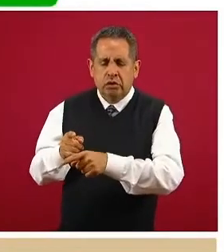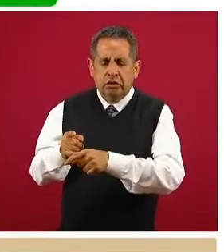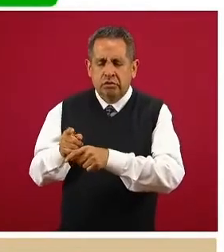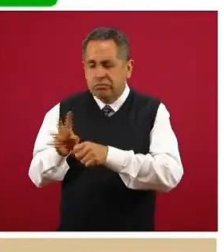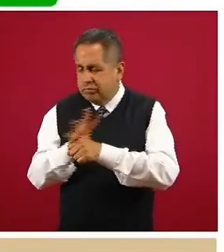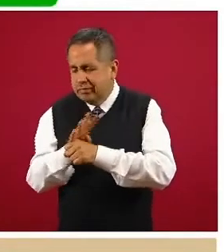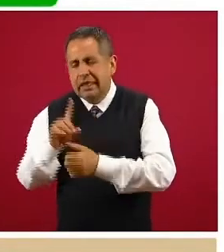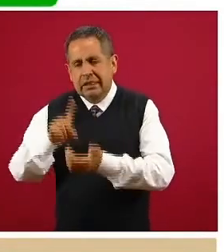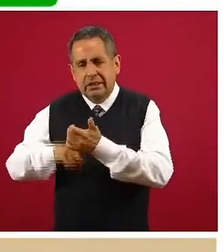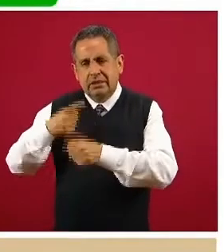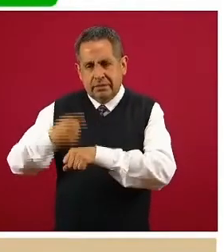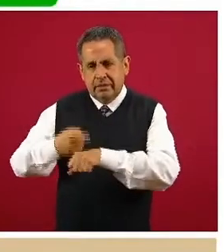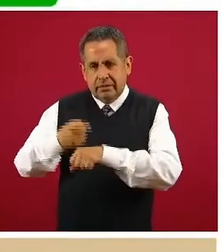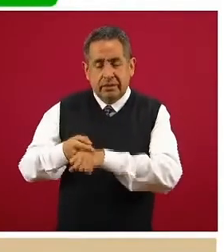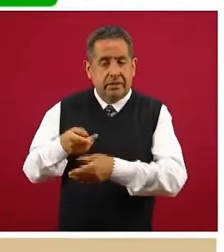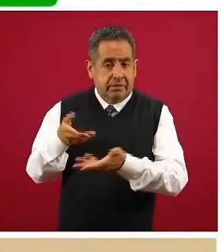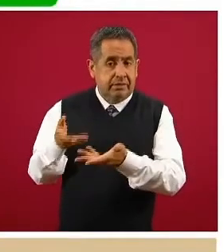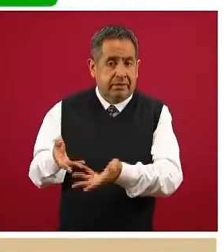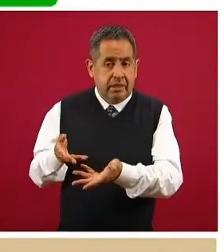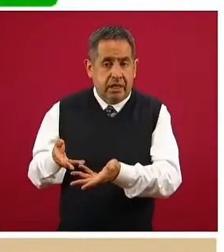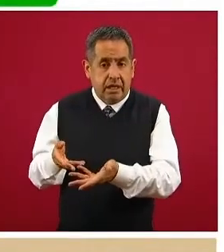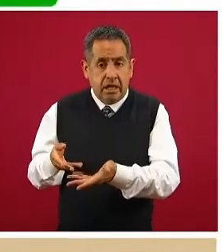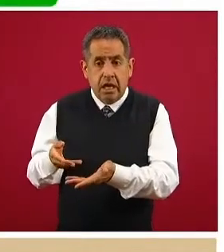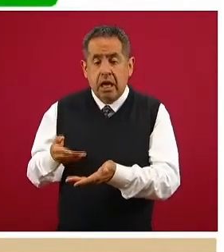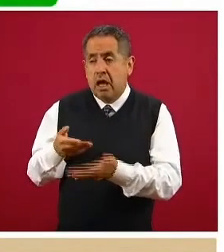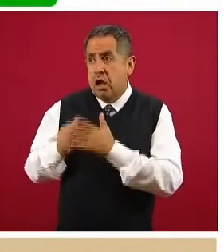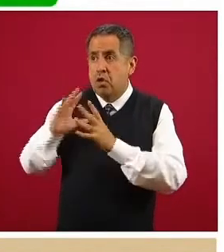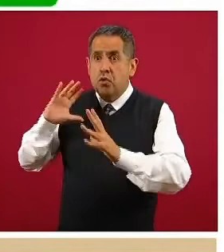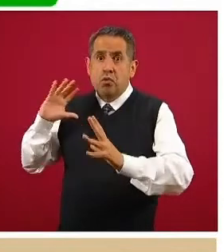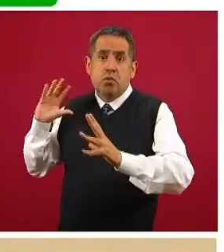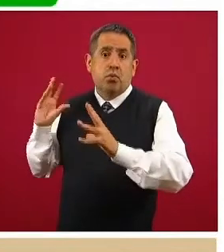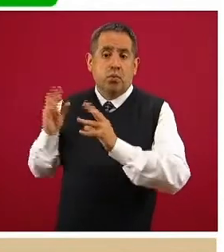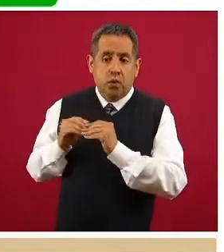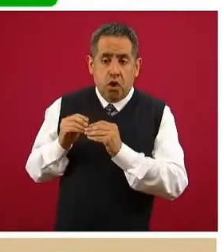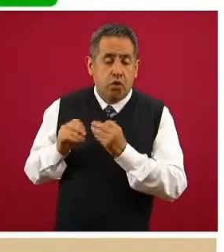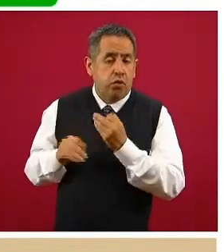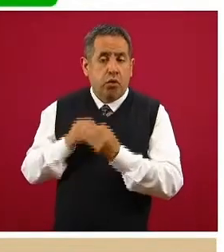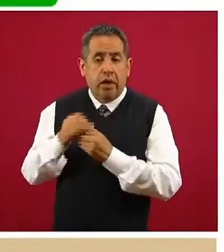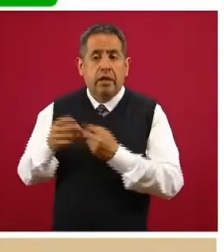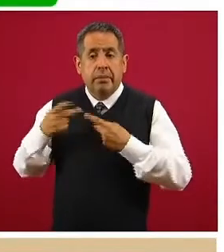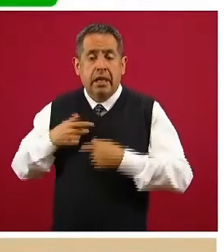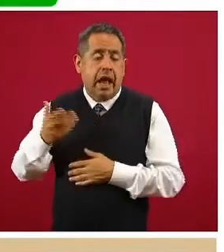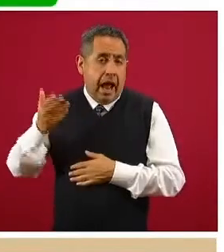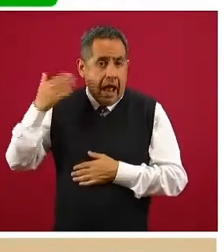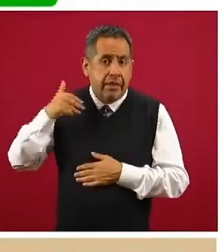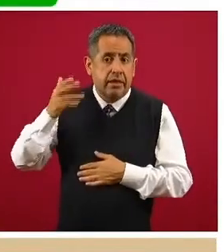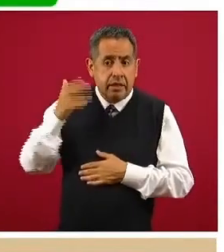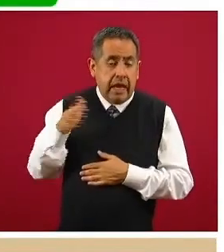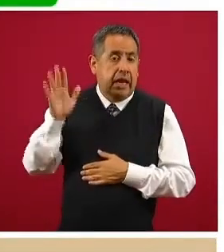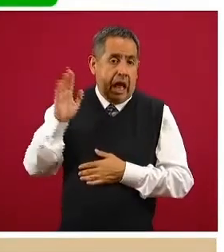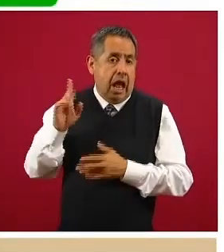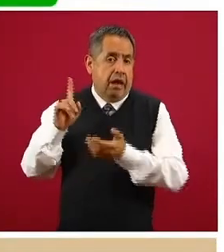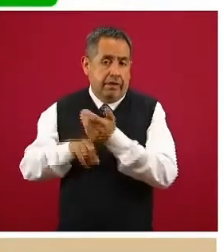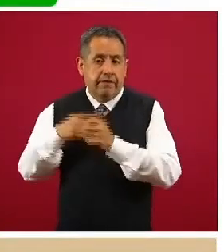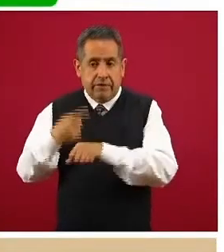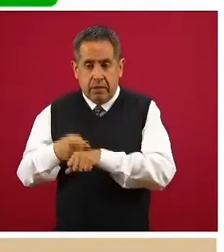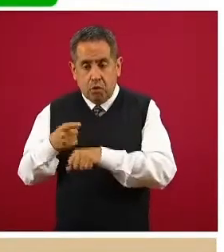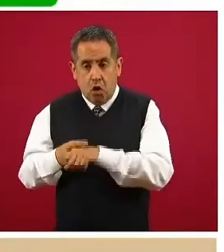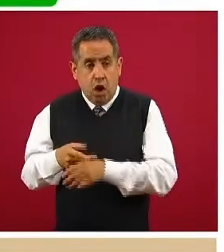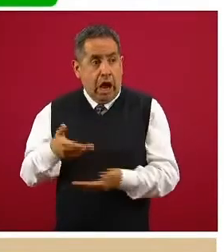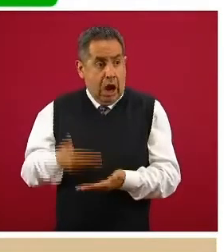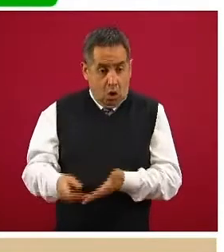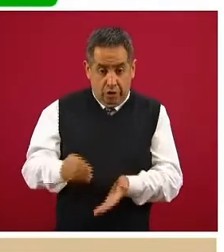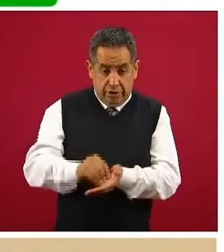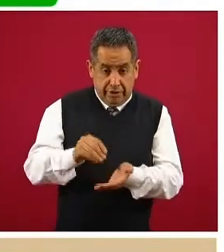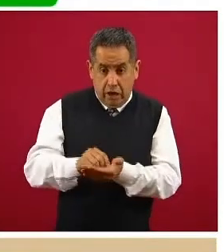laboratorio, recordemos que son los casos acumulados, es decir, todas las personas que en algún momento estuvieron enfermas, pero no significa que en